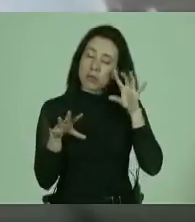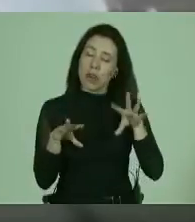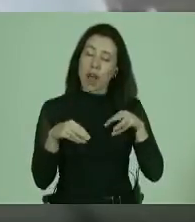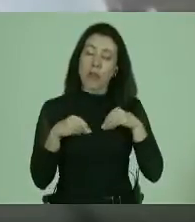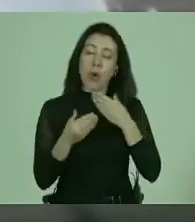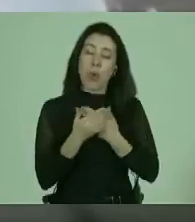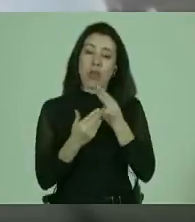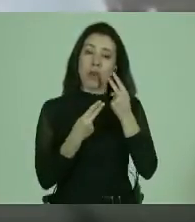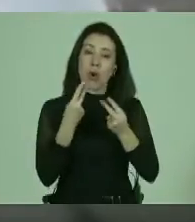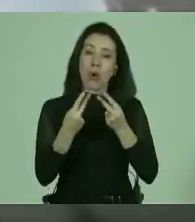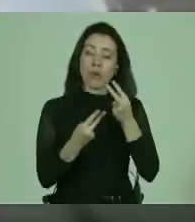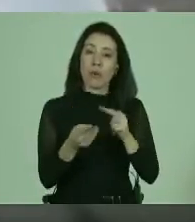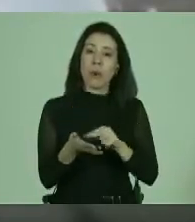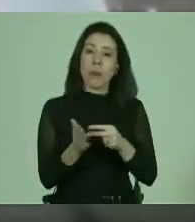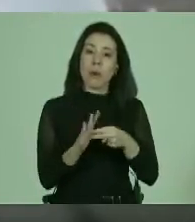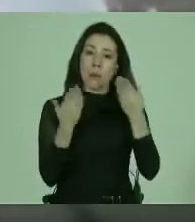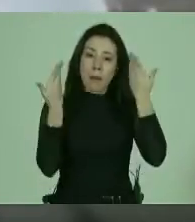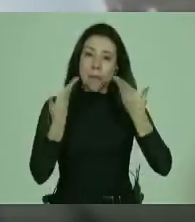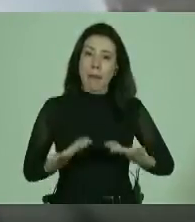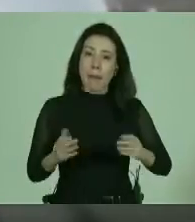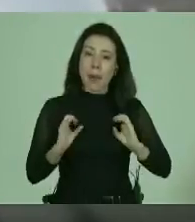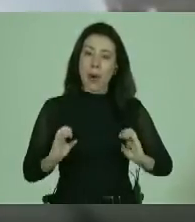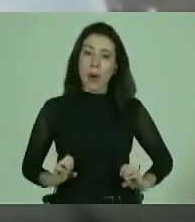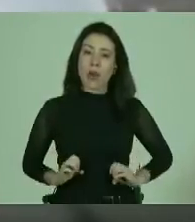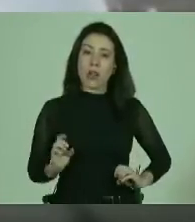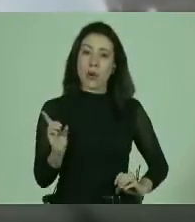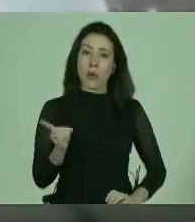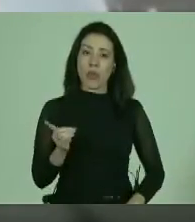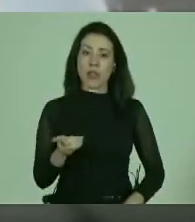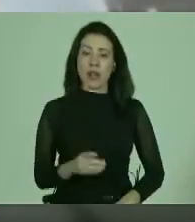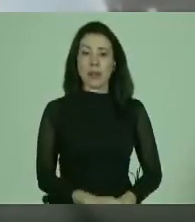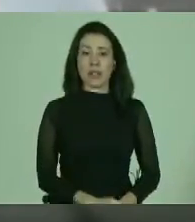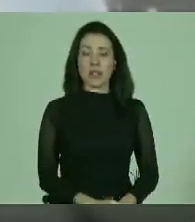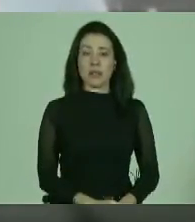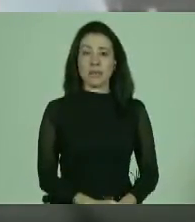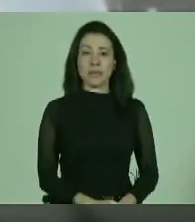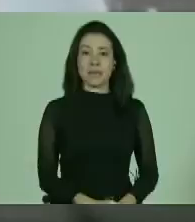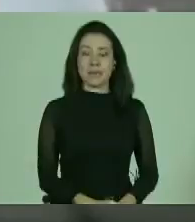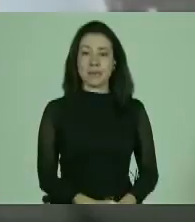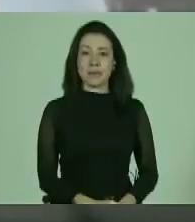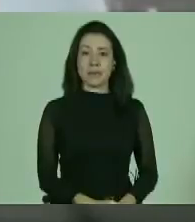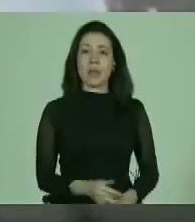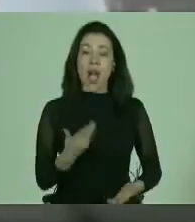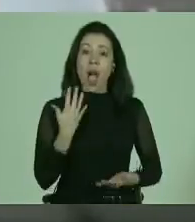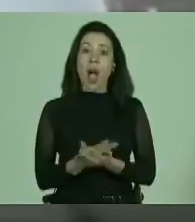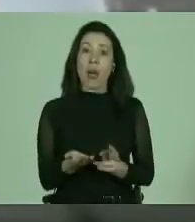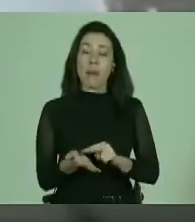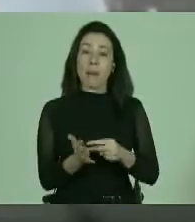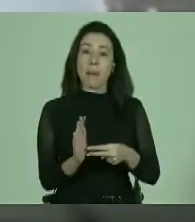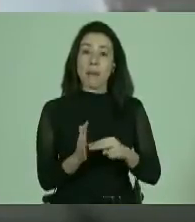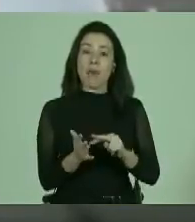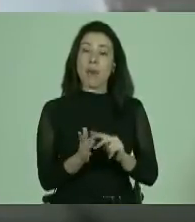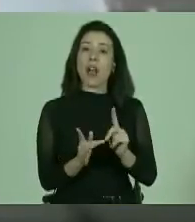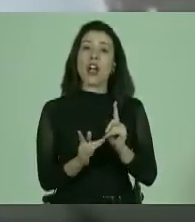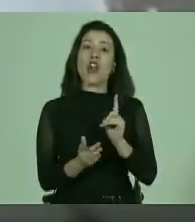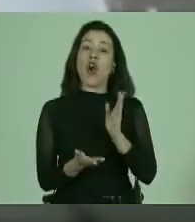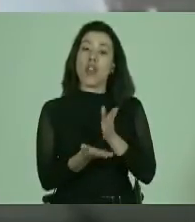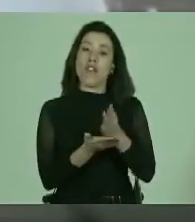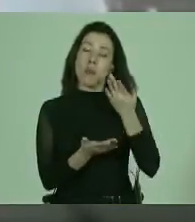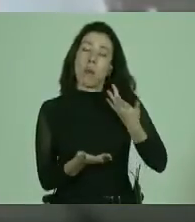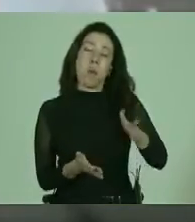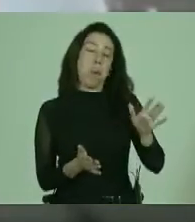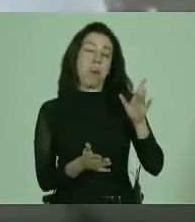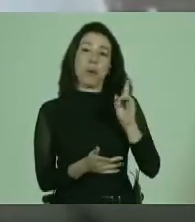tratamos de los problemas de bioéticos de la discapacidad ahora bien ahí hay problemas que no conviene ignorar